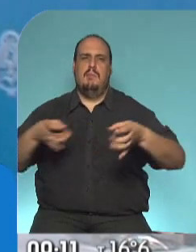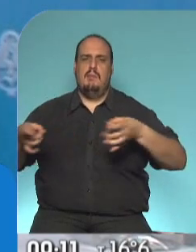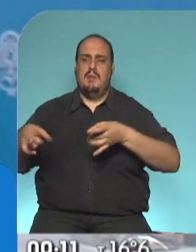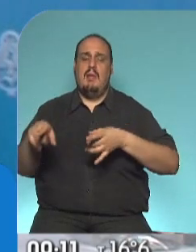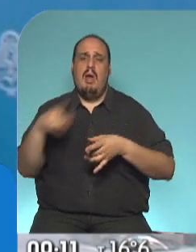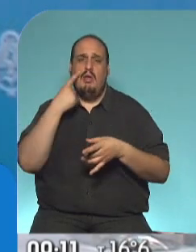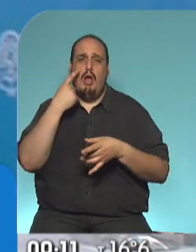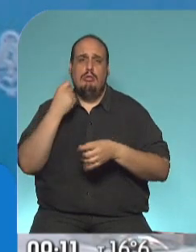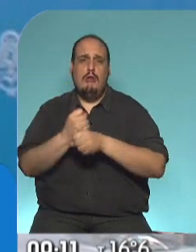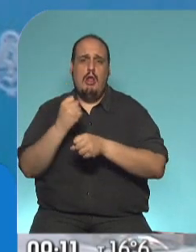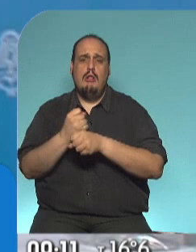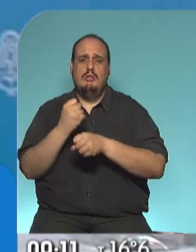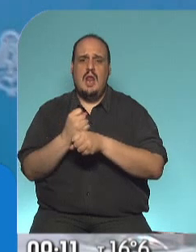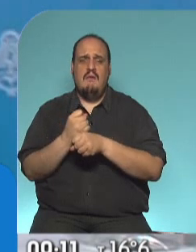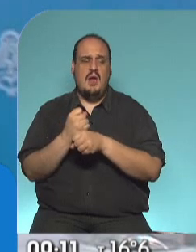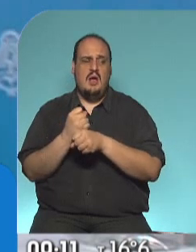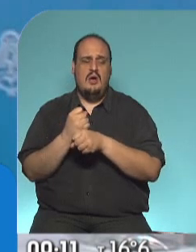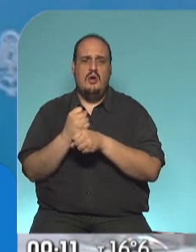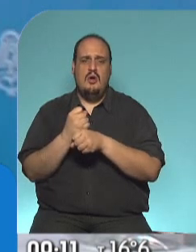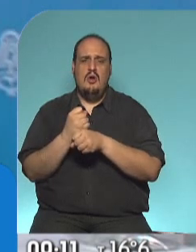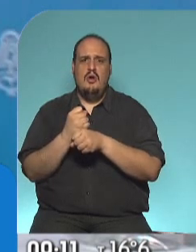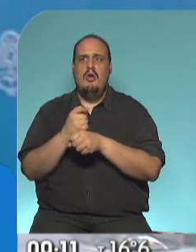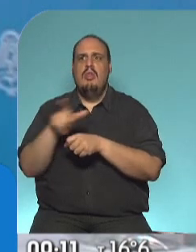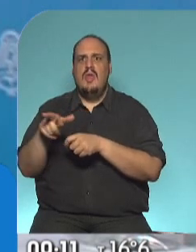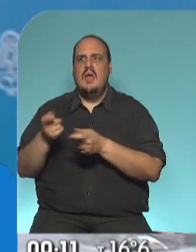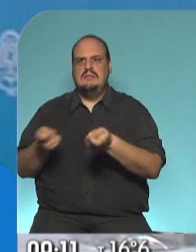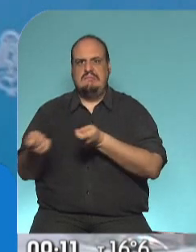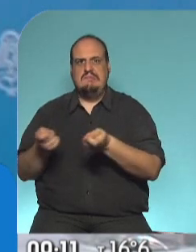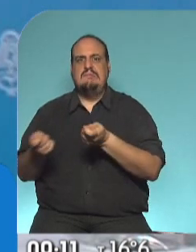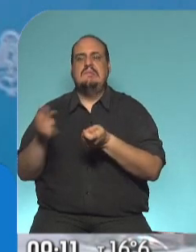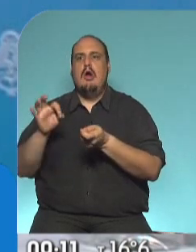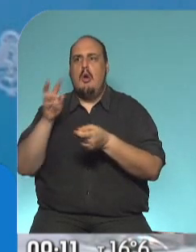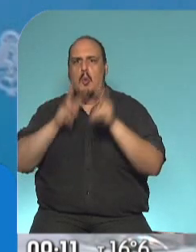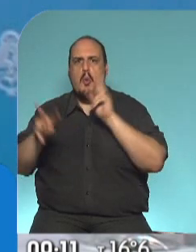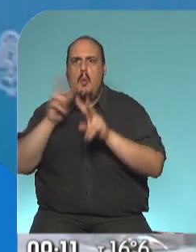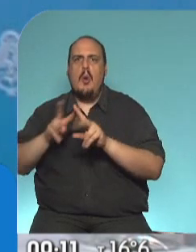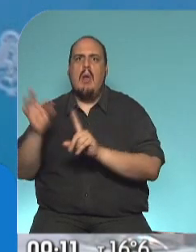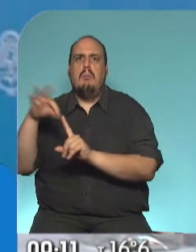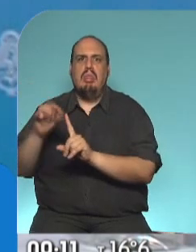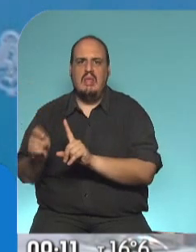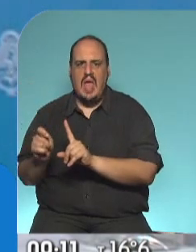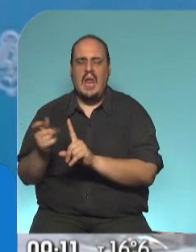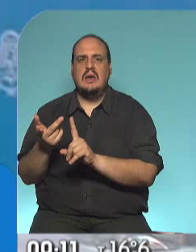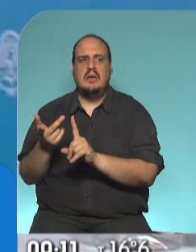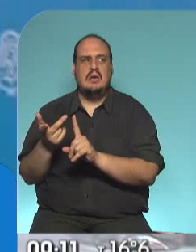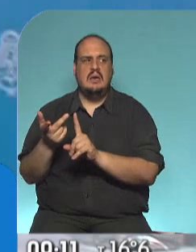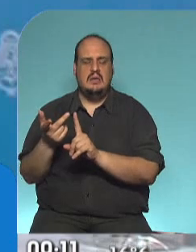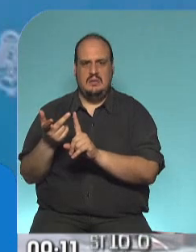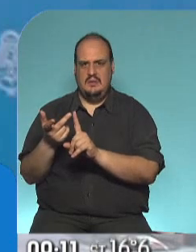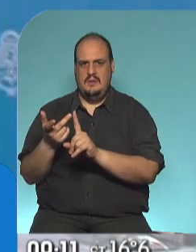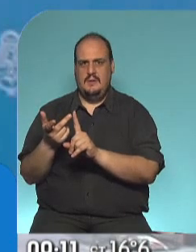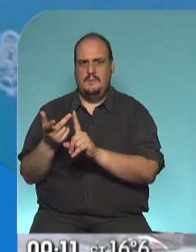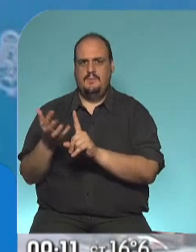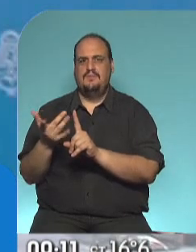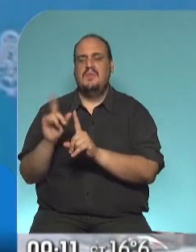control del trabajo de de gestión de los casos de búsquedas activas y de de